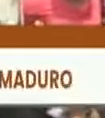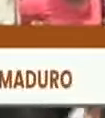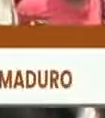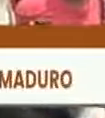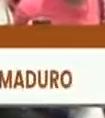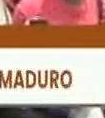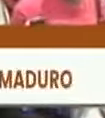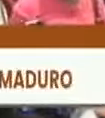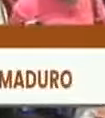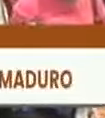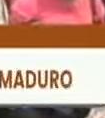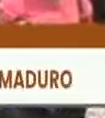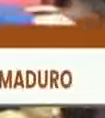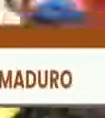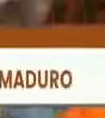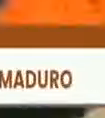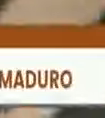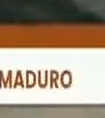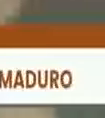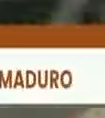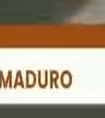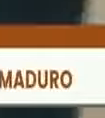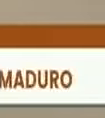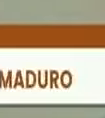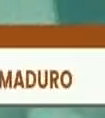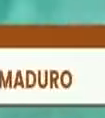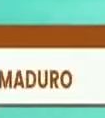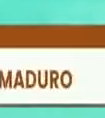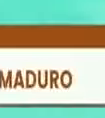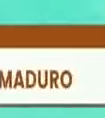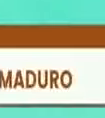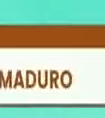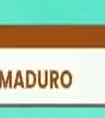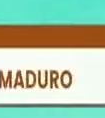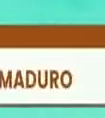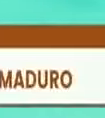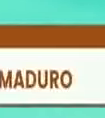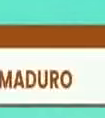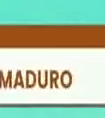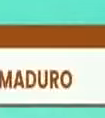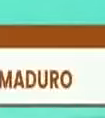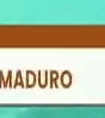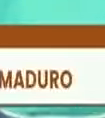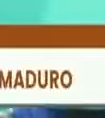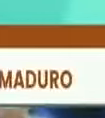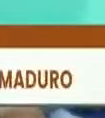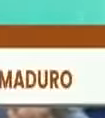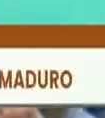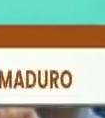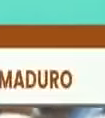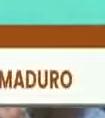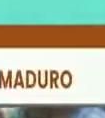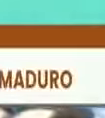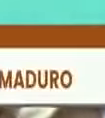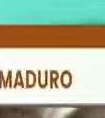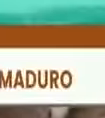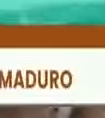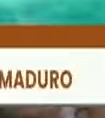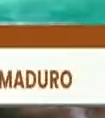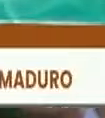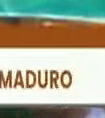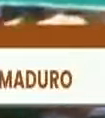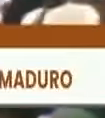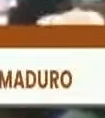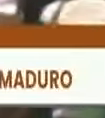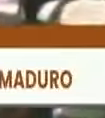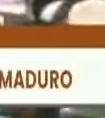sabido escribir historia para llevar adelante el futuro de esta patria. Tenga usted, querido capitán, primer